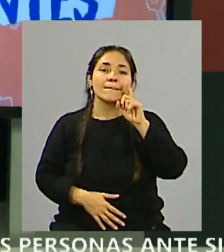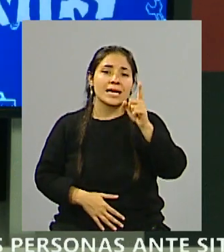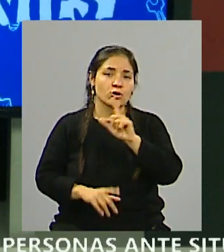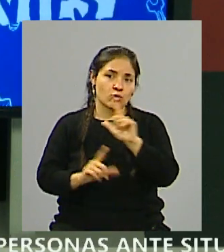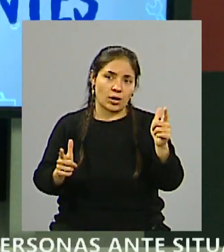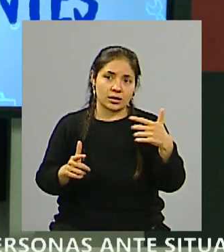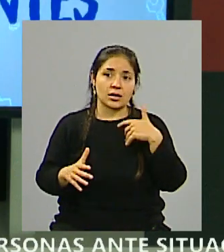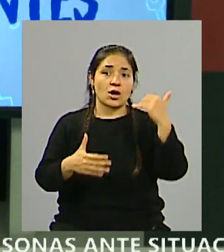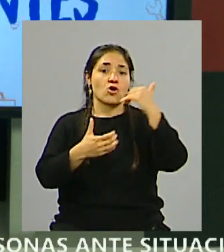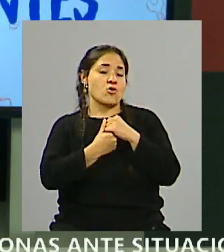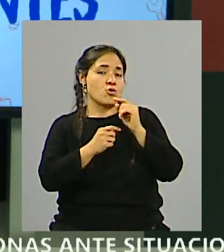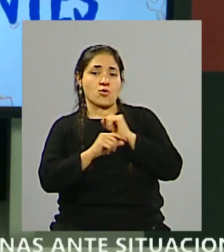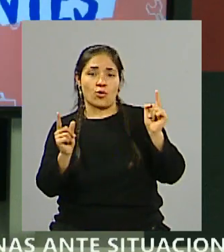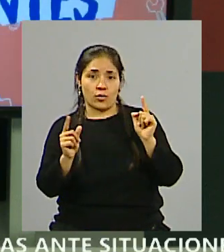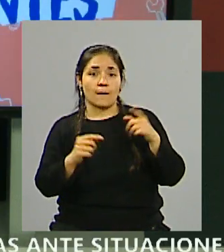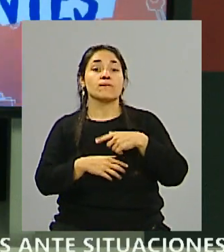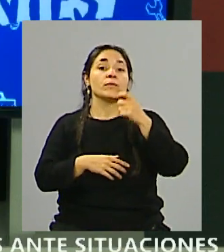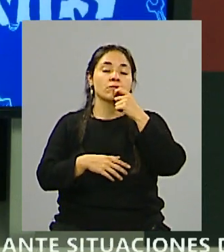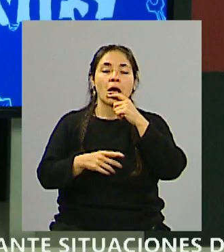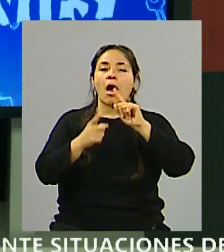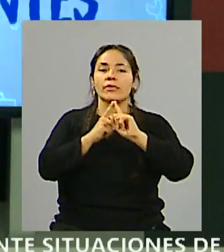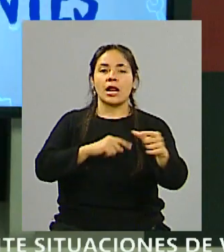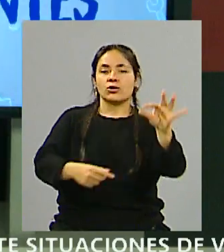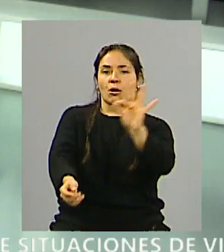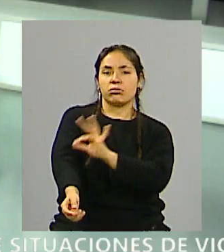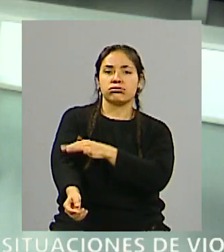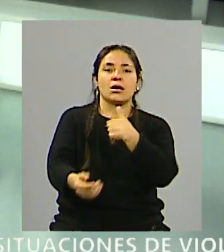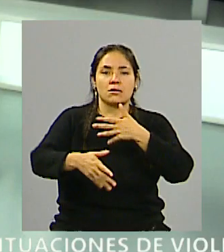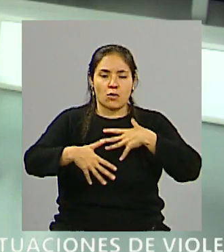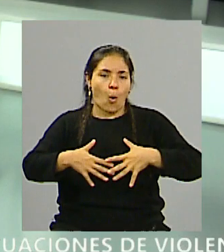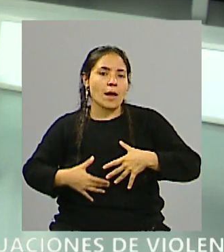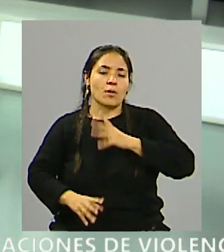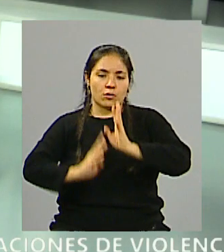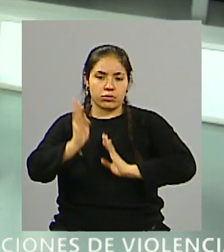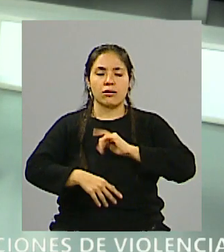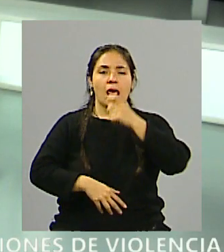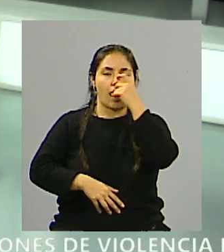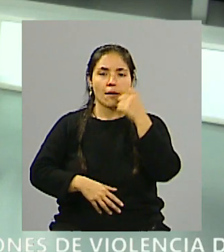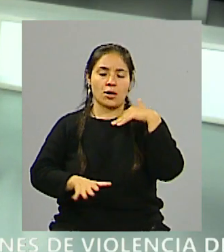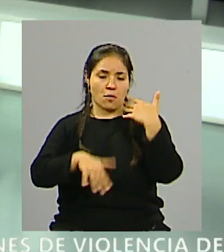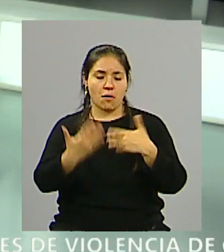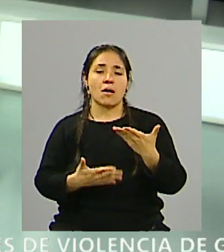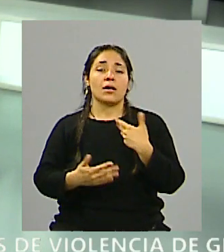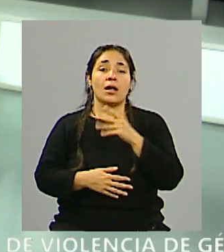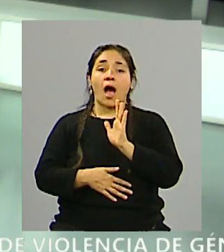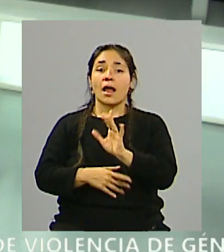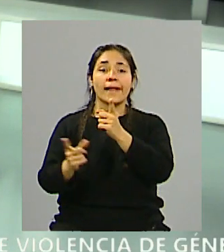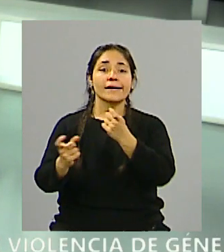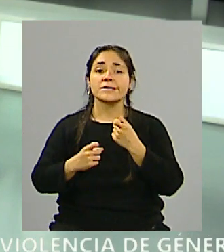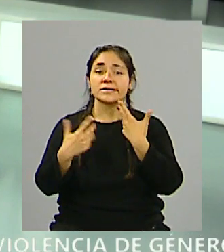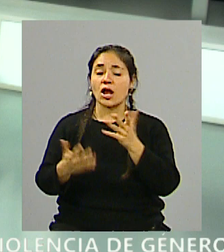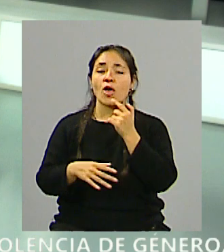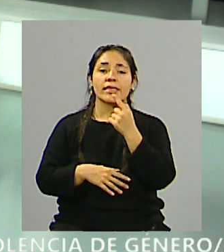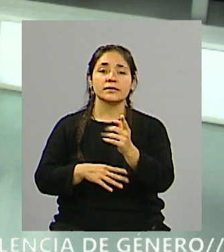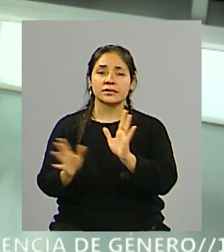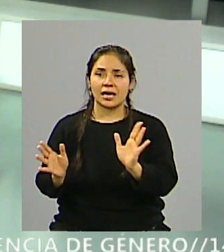lo intervienen, ¿sí? Cuando eso sucede, la ley dice que es violencia, ¿sí? Que es una intervención innecesaria. ¿Por qué? Porque